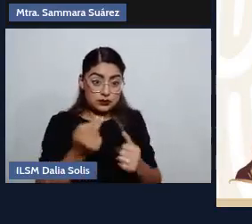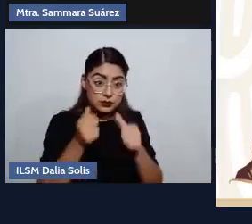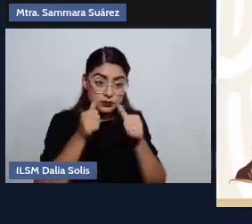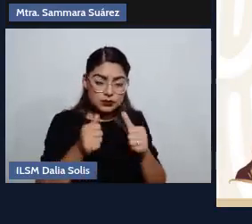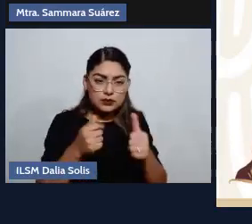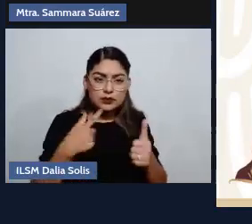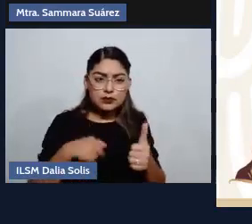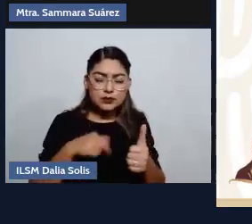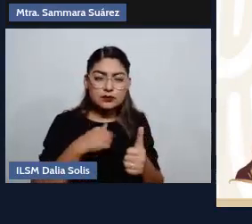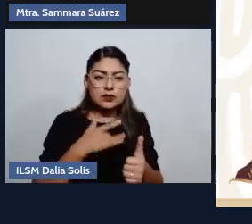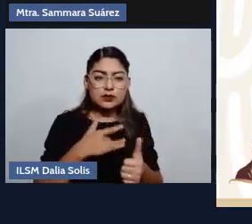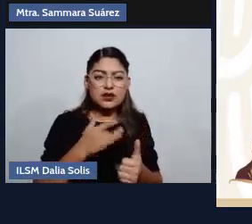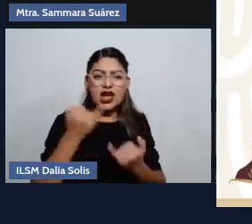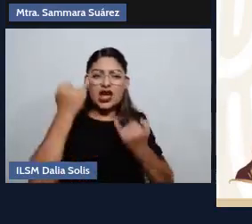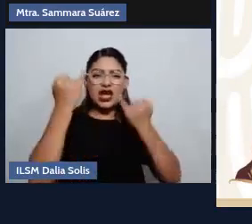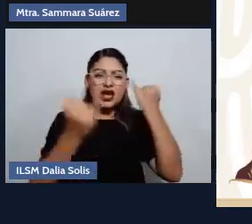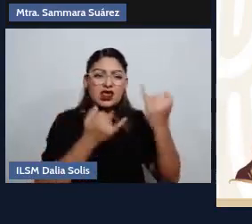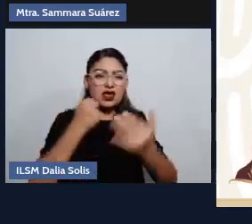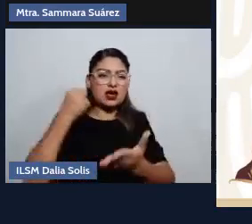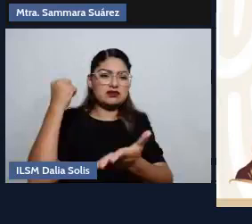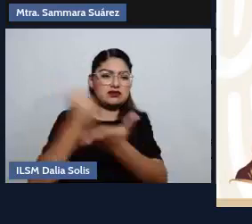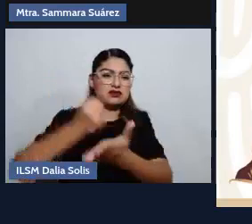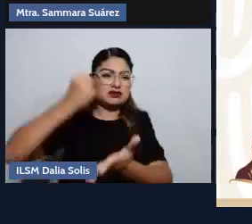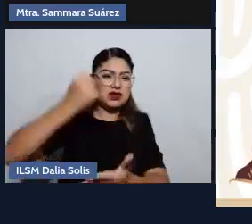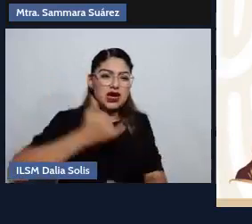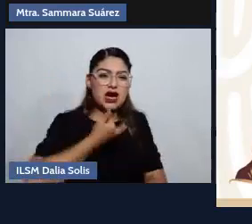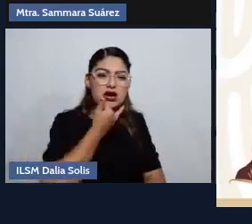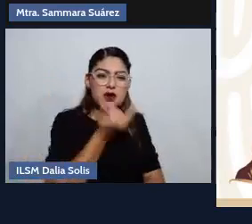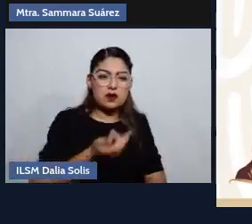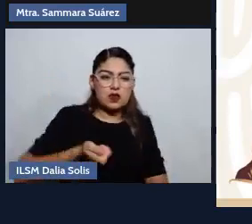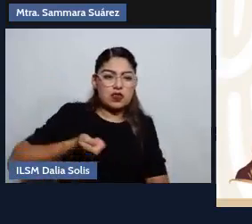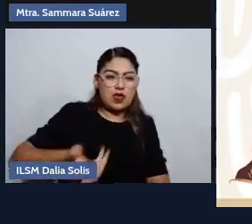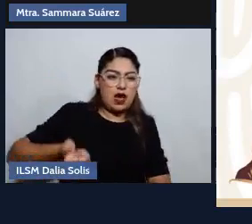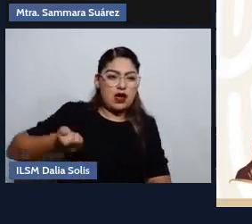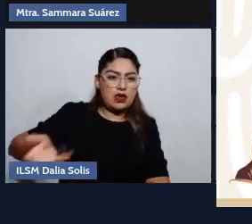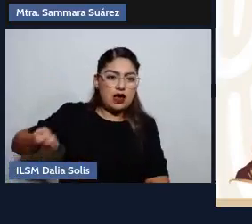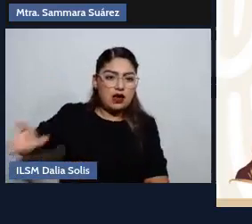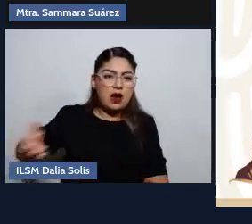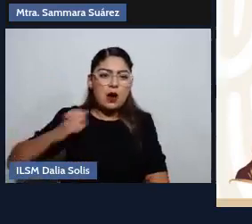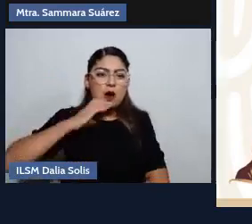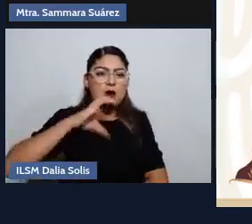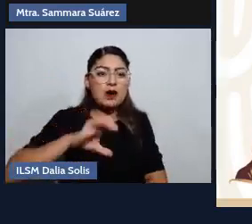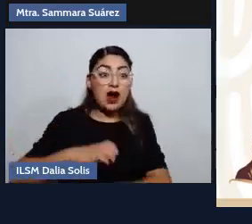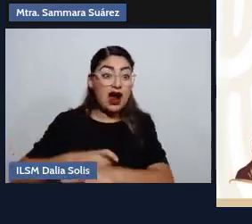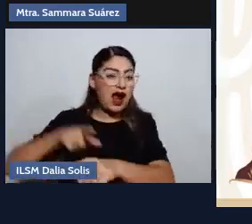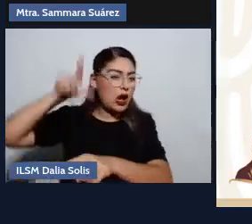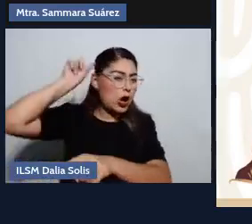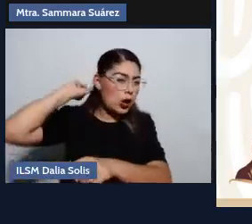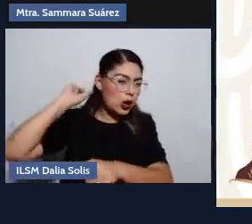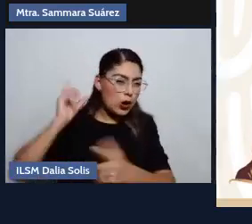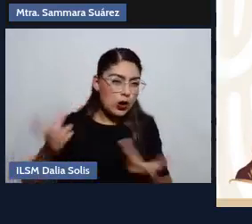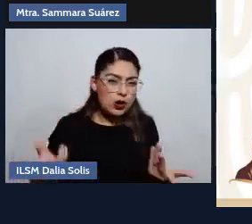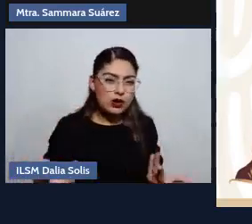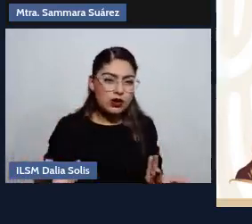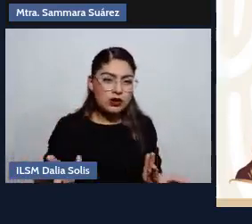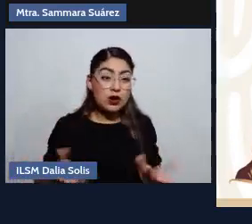o nos siguen estigmatizando, ¿no? Hay de comentarios que, ¿a poco estás loco, no? O sea, ¿cómo puedes